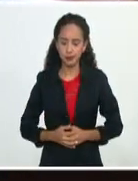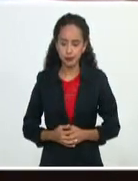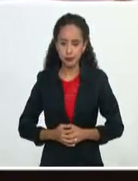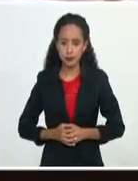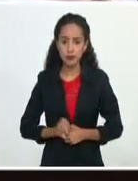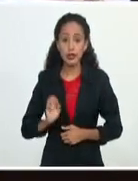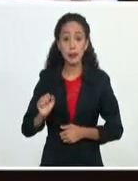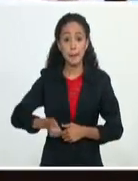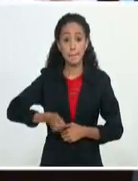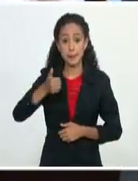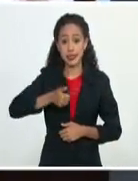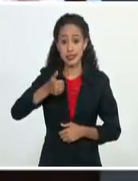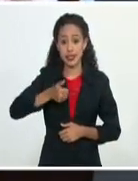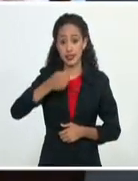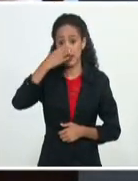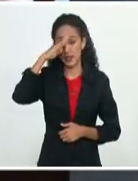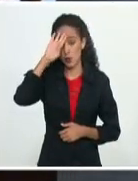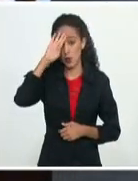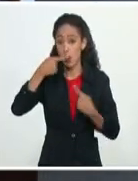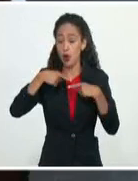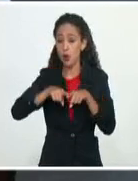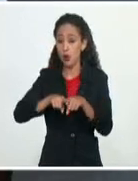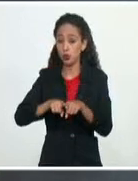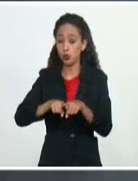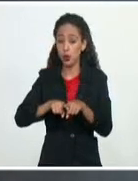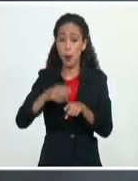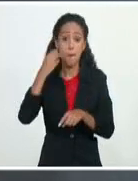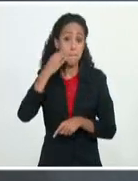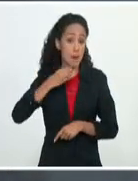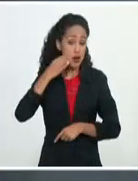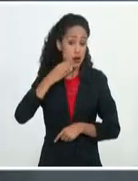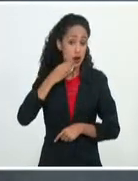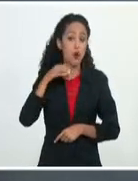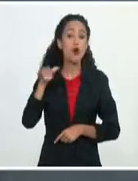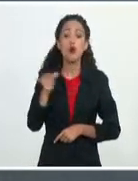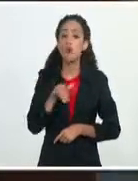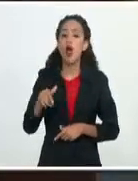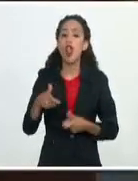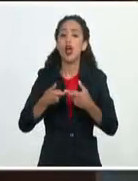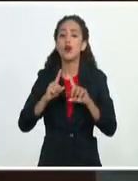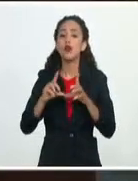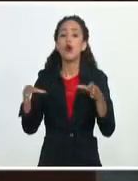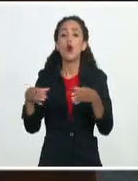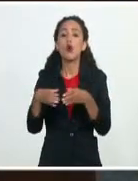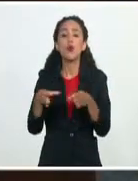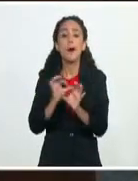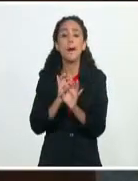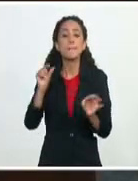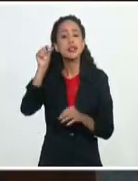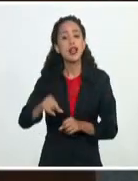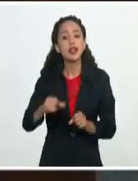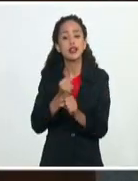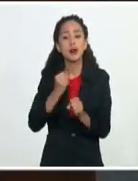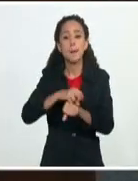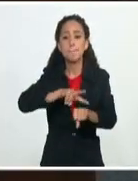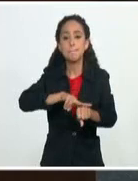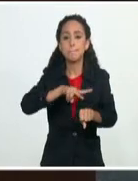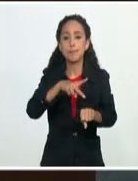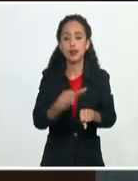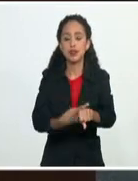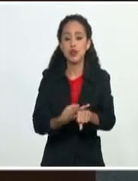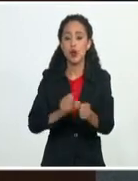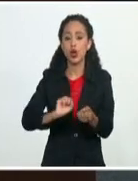al primer ministro Manuel Marrero Cruz y el vicepresidente Salvador Valdés Mesa, la reunión del Grupo Temporal de Trabajo para la Prevención y Control de